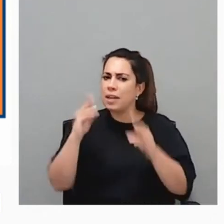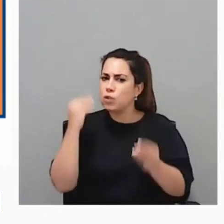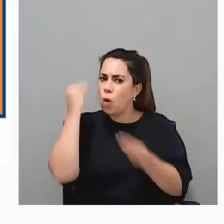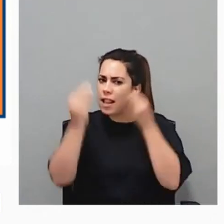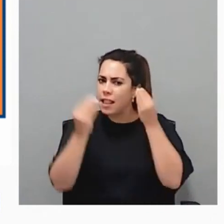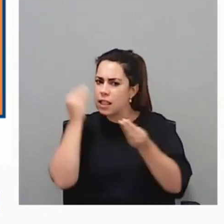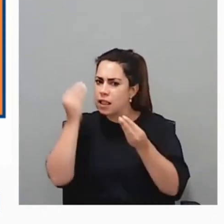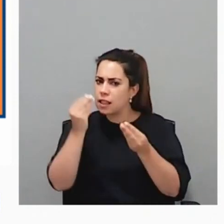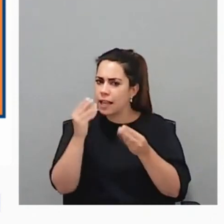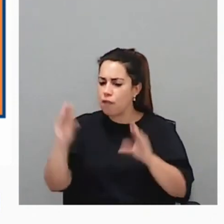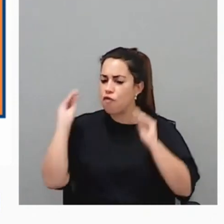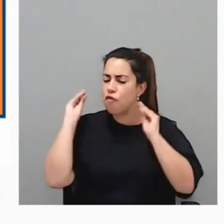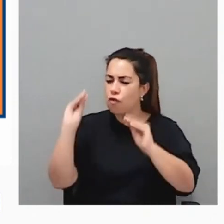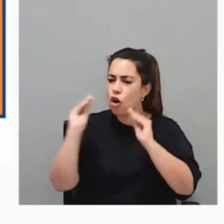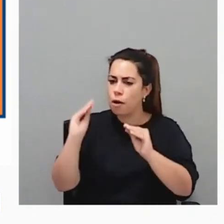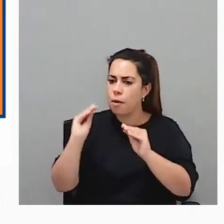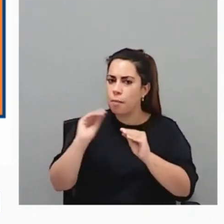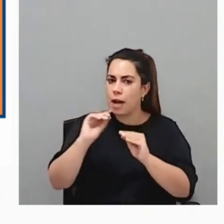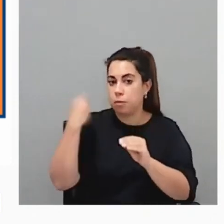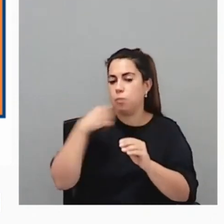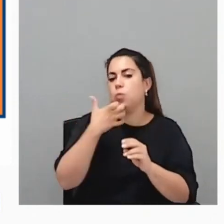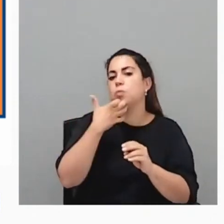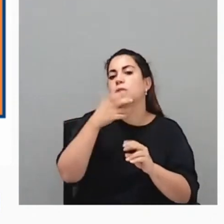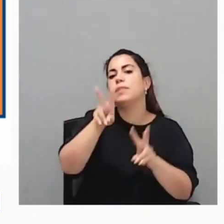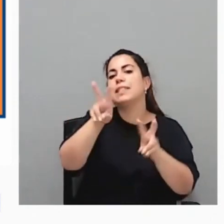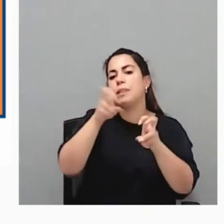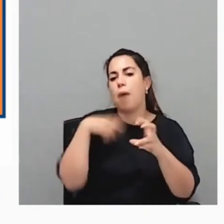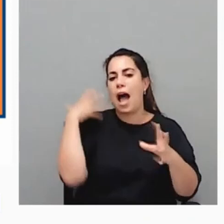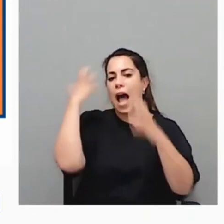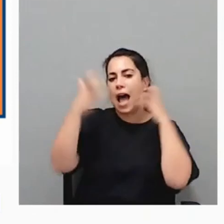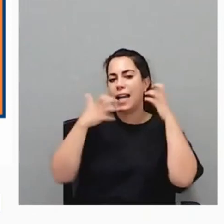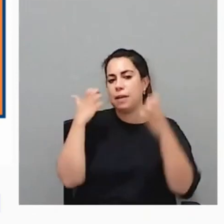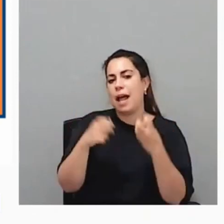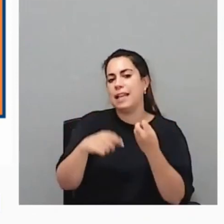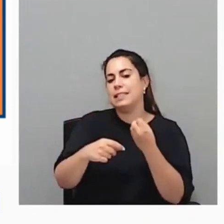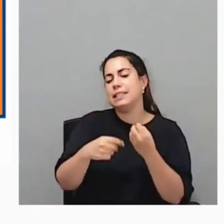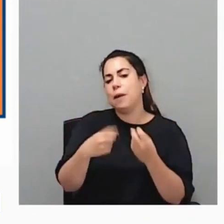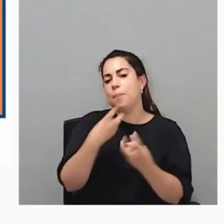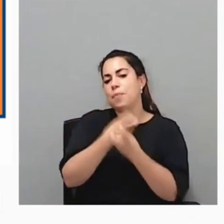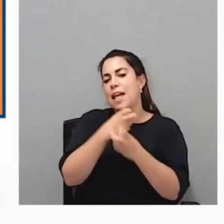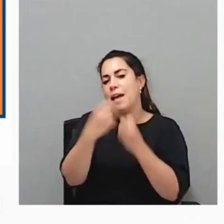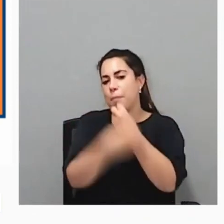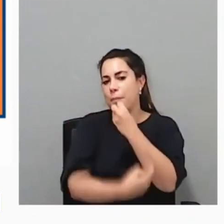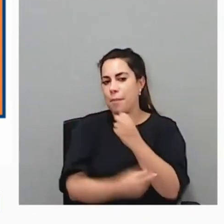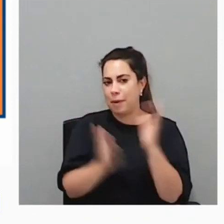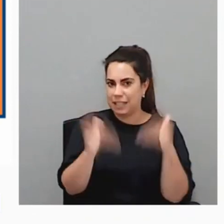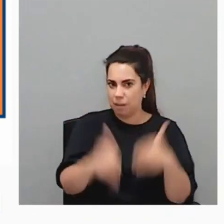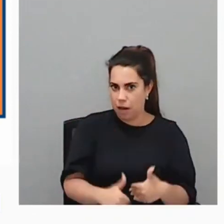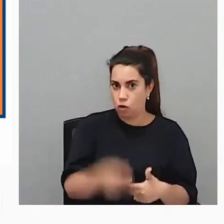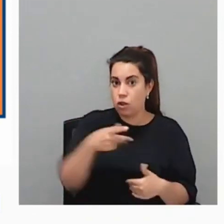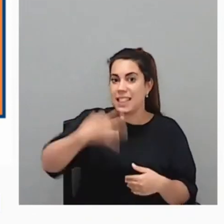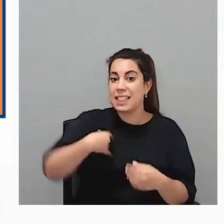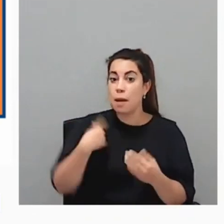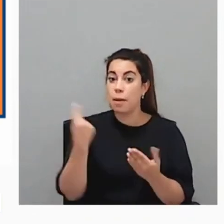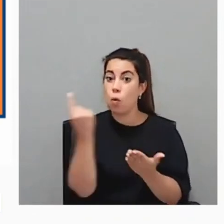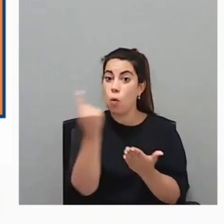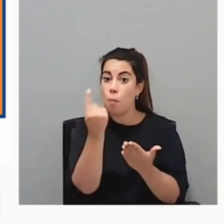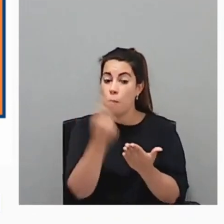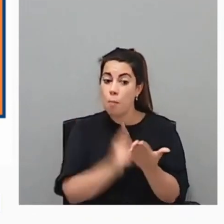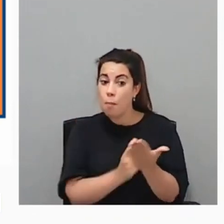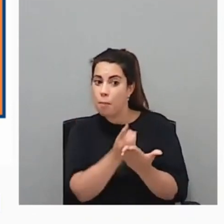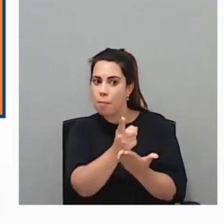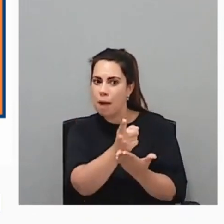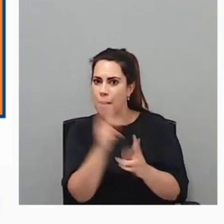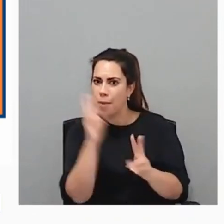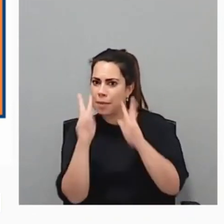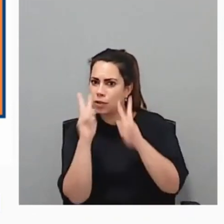próximo examen, que tocaba este de animales invertebrados, vamos a hacerlo con un mapa visual, ¿vale? Me vais a tener que contar todo lo que sabéis de animales